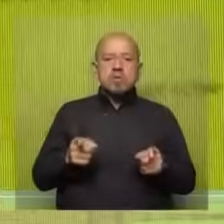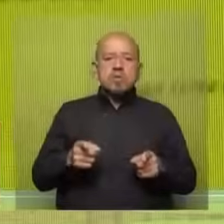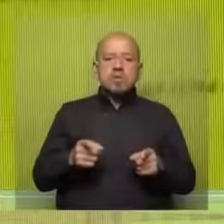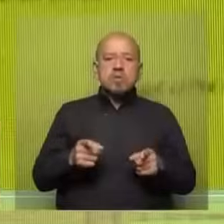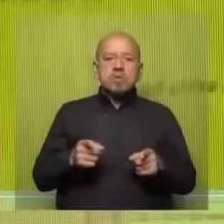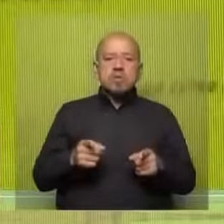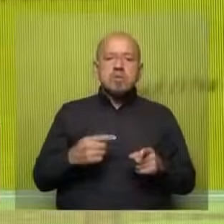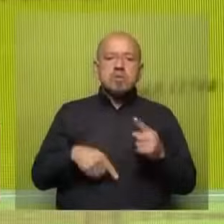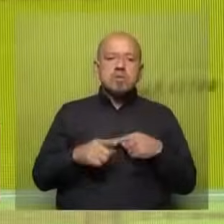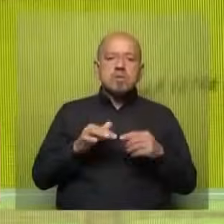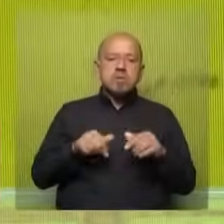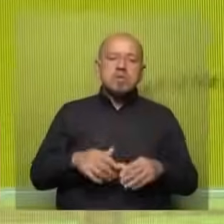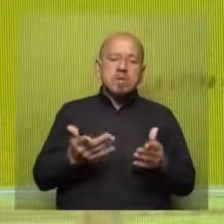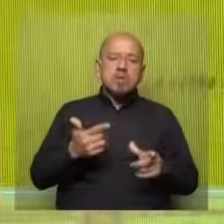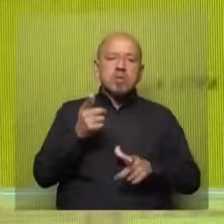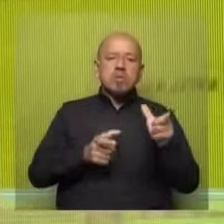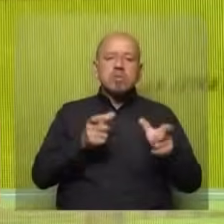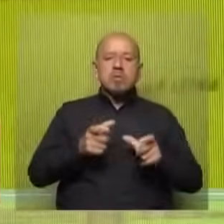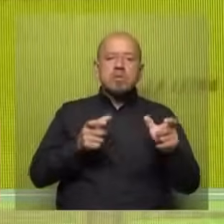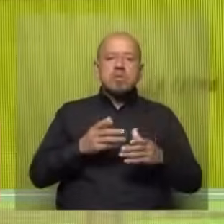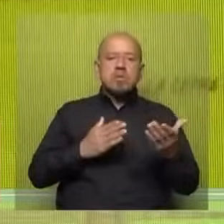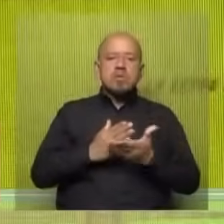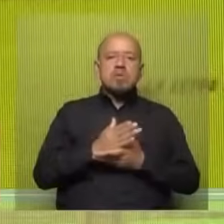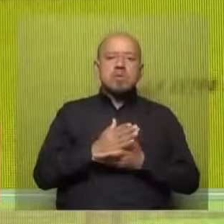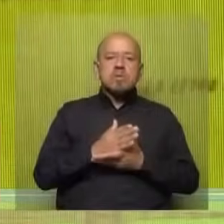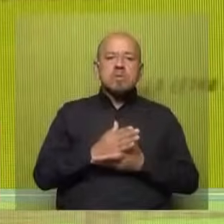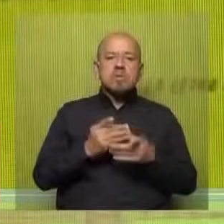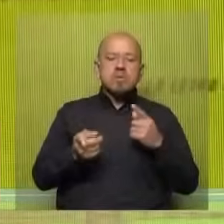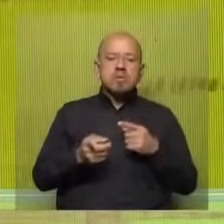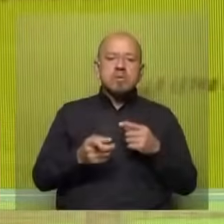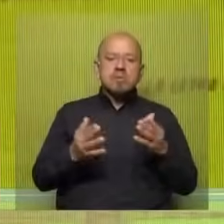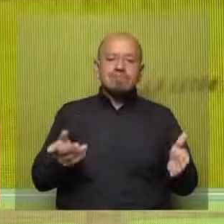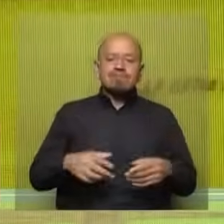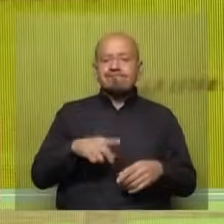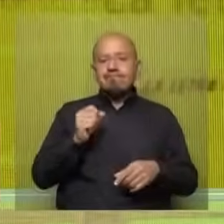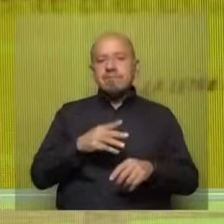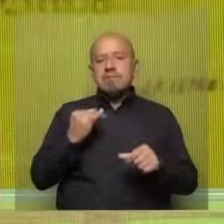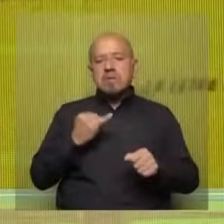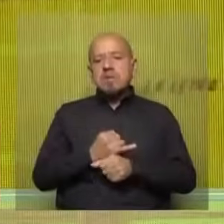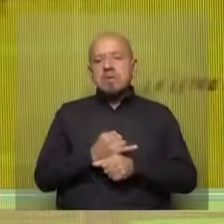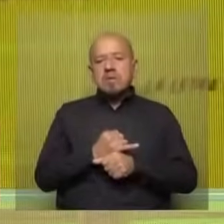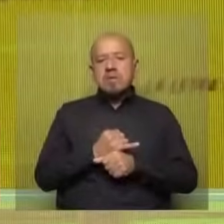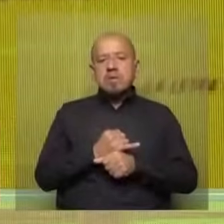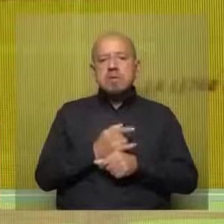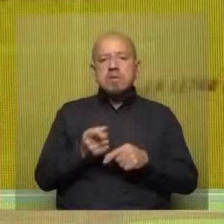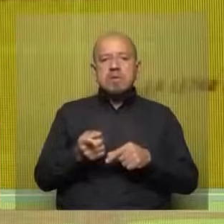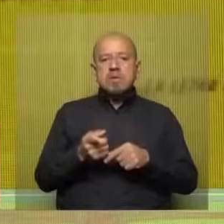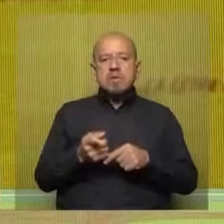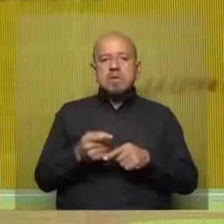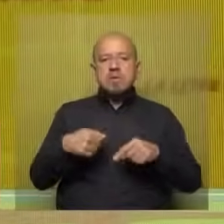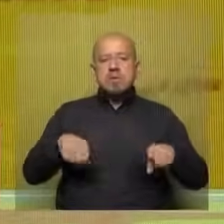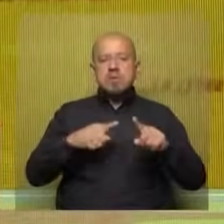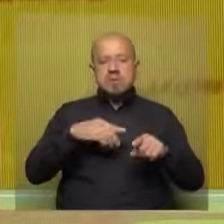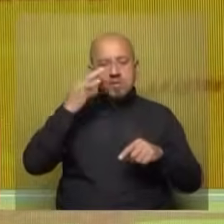alfombra, estar con la gente. Eso siempre, ¿no? El peor error que se puede cometer en una democracia es alejarse de la